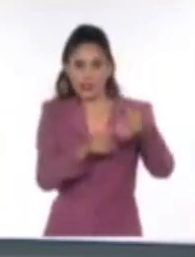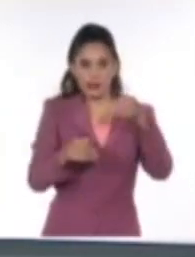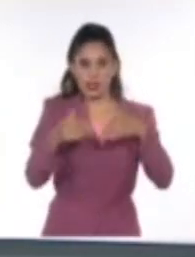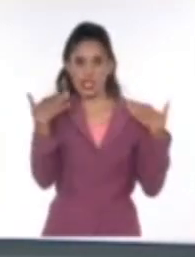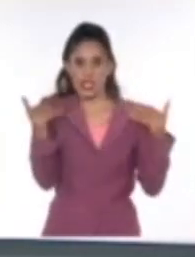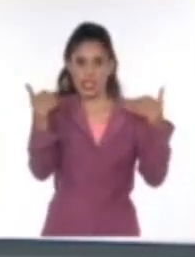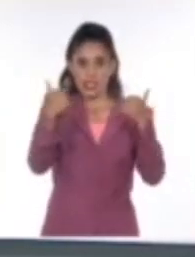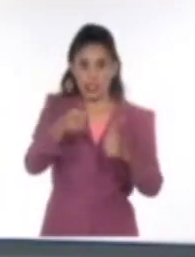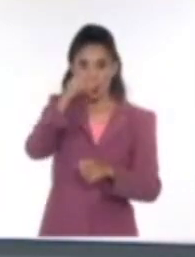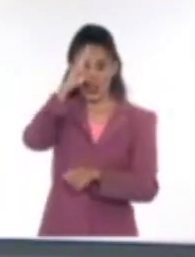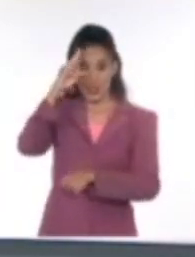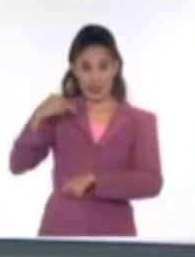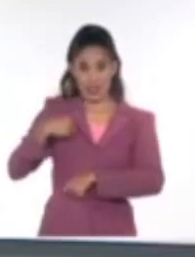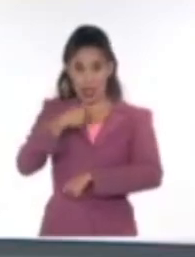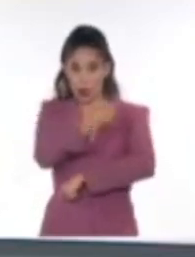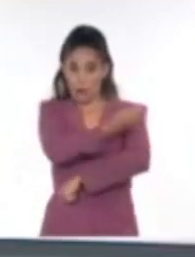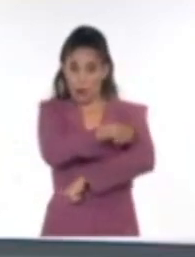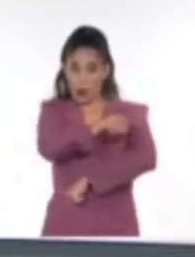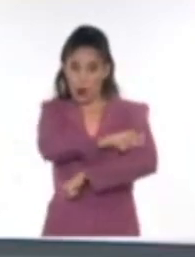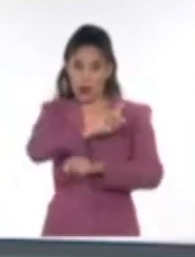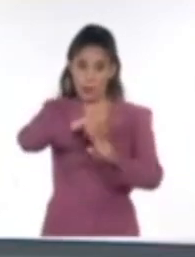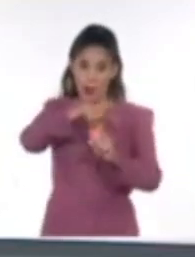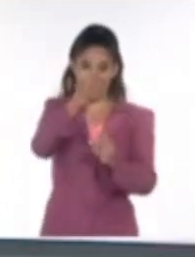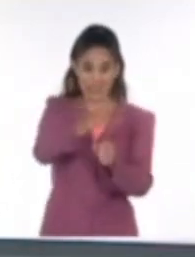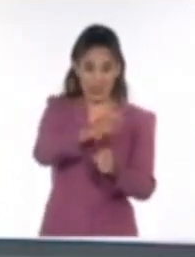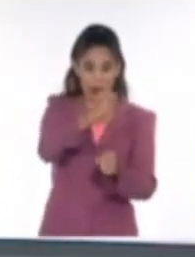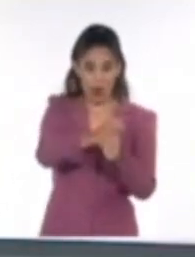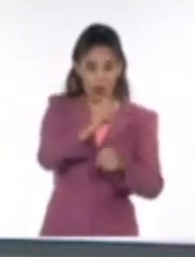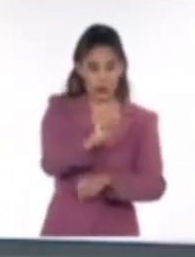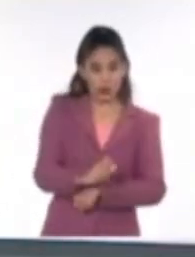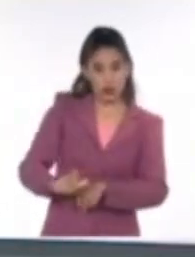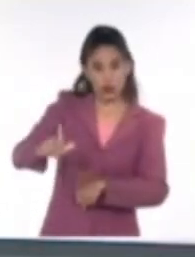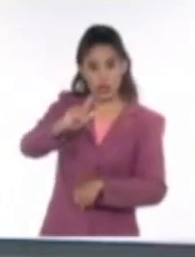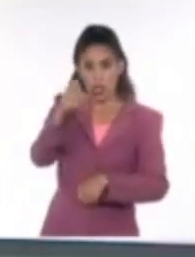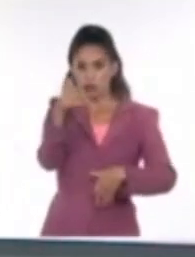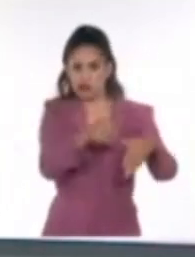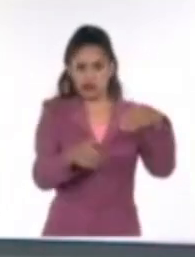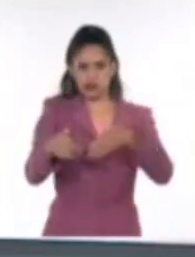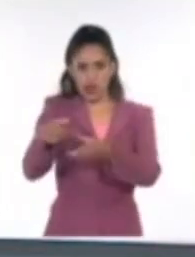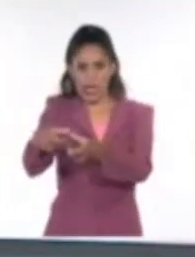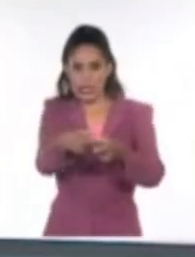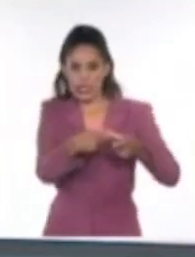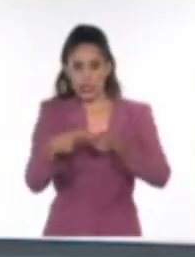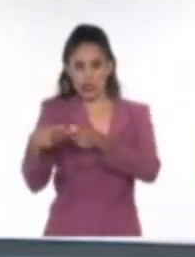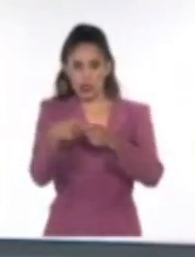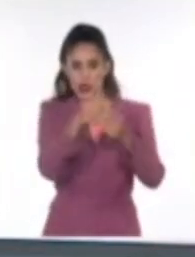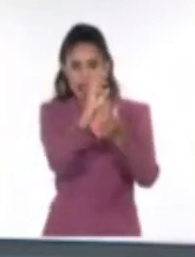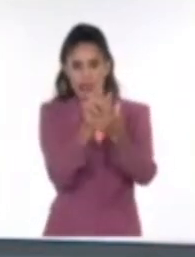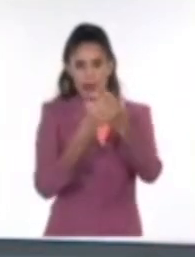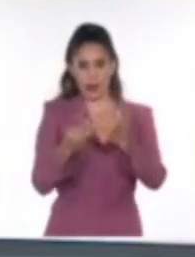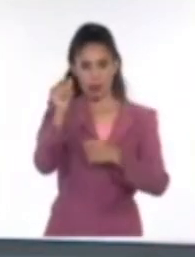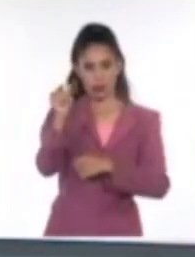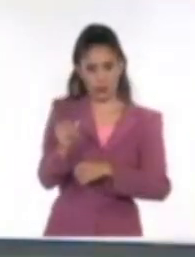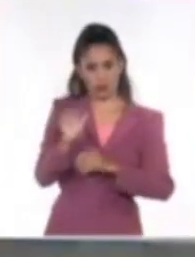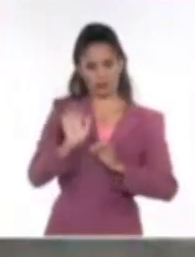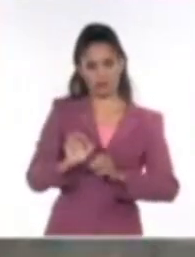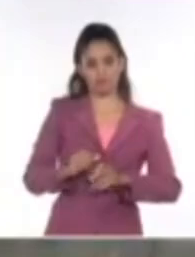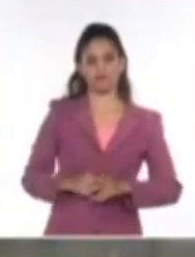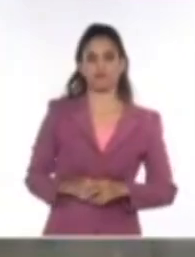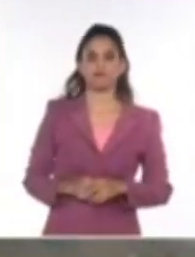Salud Pública, Trabajo y Seguridad Social e integrantes de las distintas asociaciones para personas en situación de discapacidad.